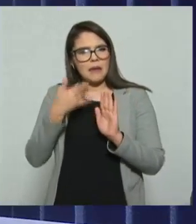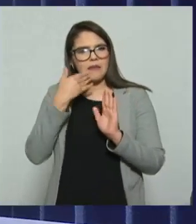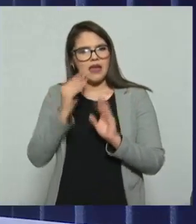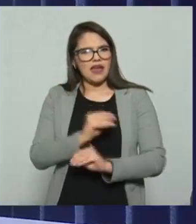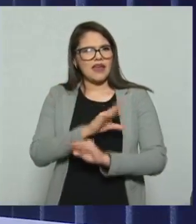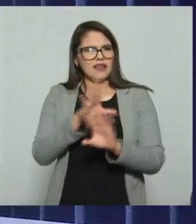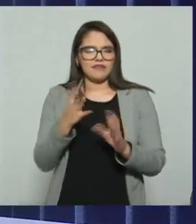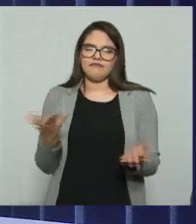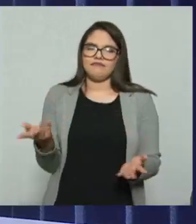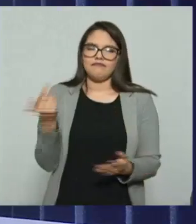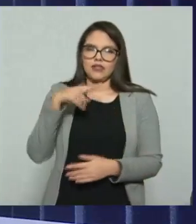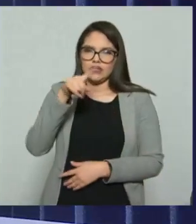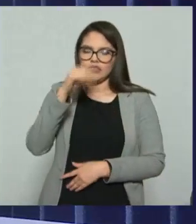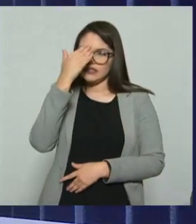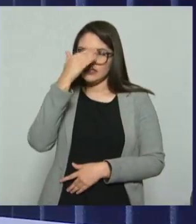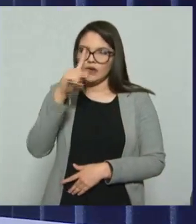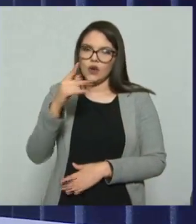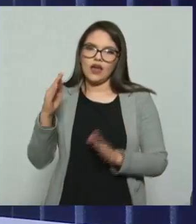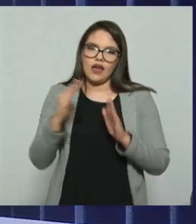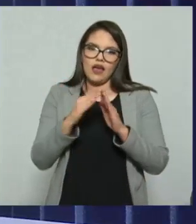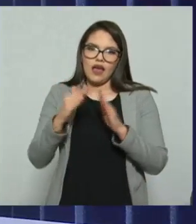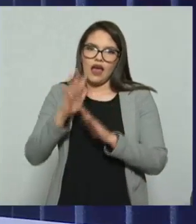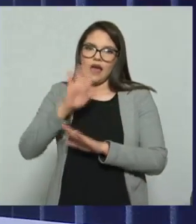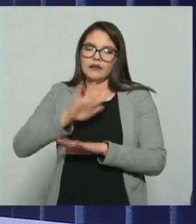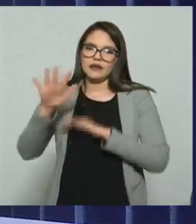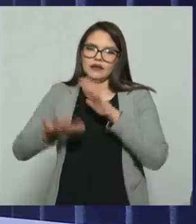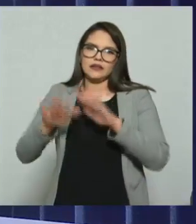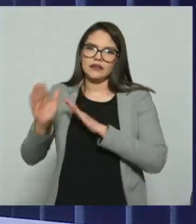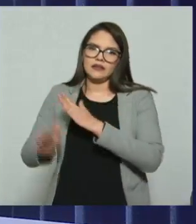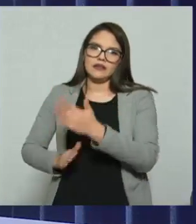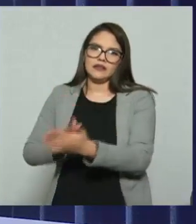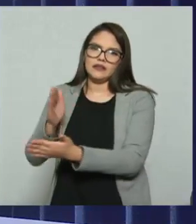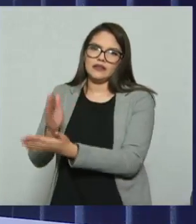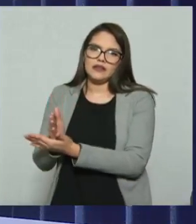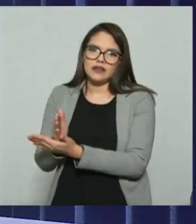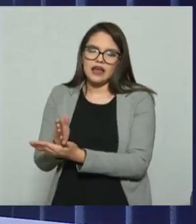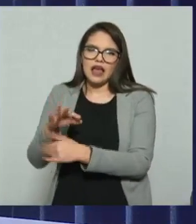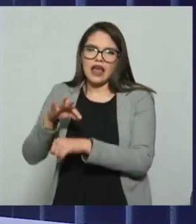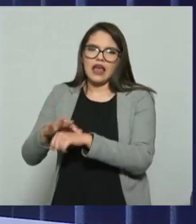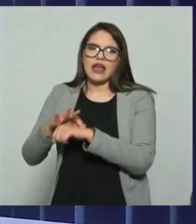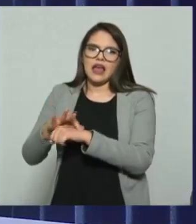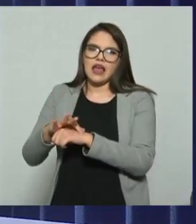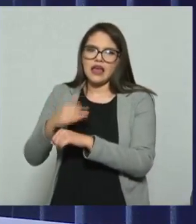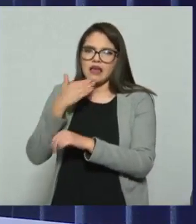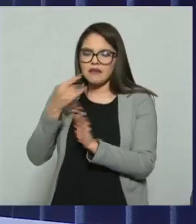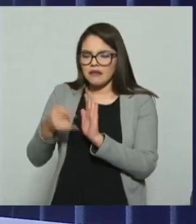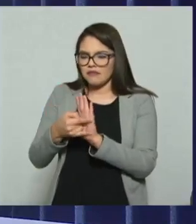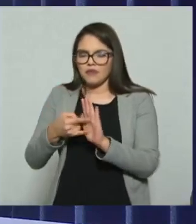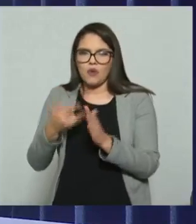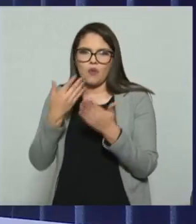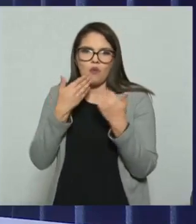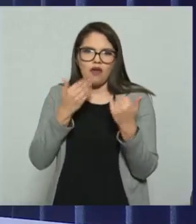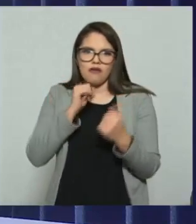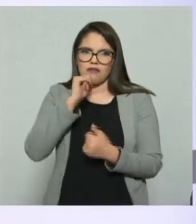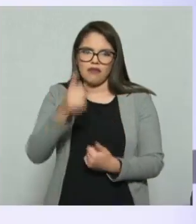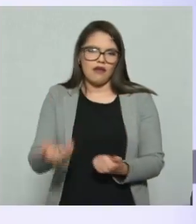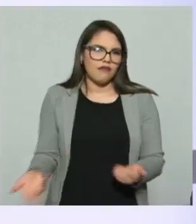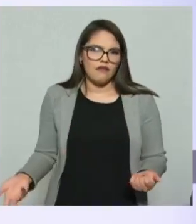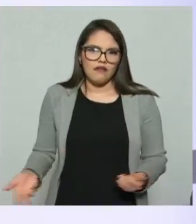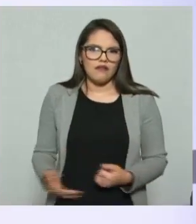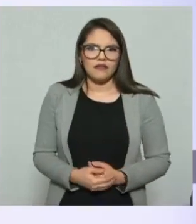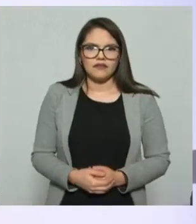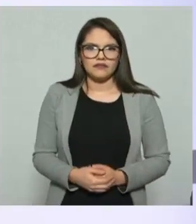todos sabemos, usted en casa va a una carnicería y no viene esa carne empaquetada ni viene ningún etiquetado? Claro. Mira, lo que es